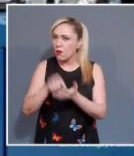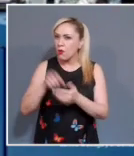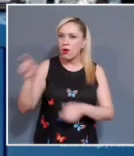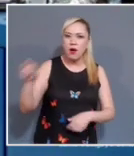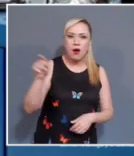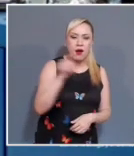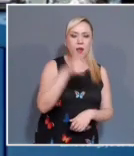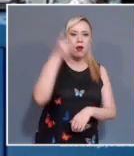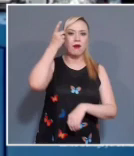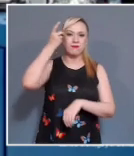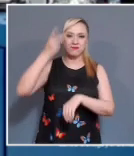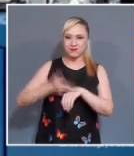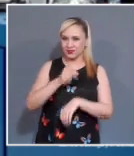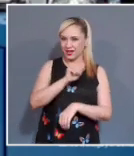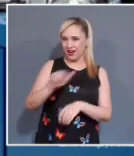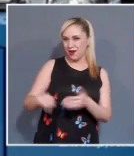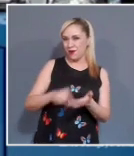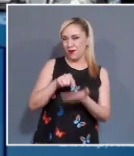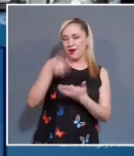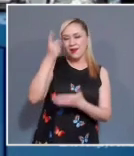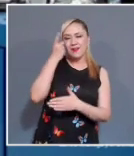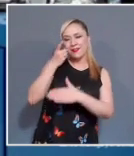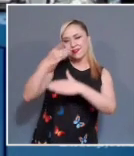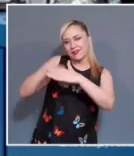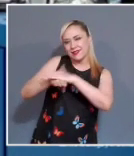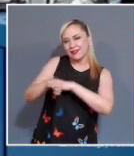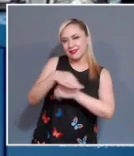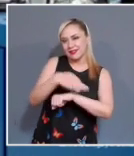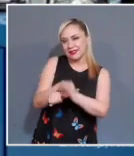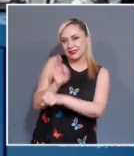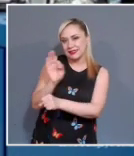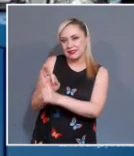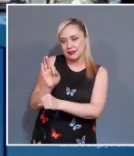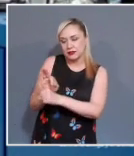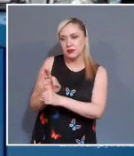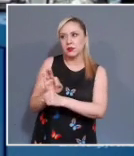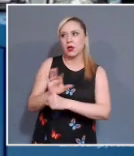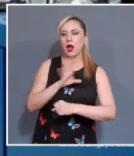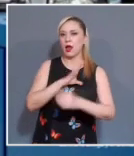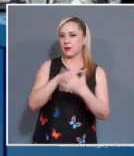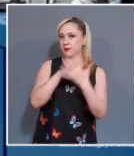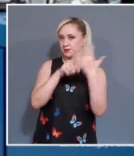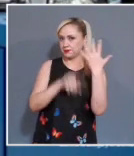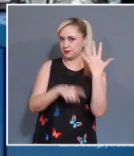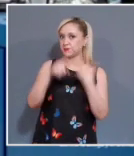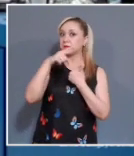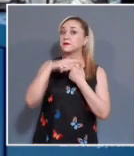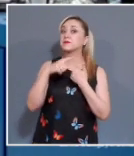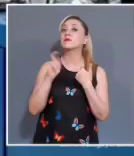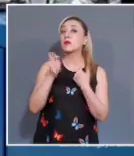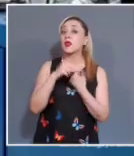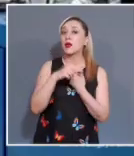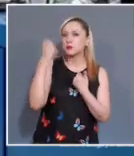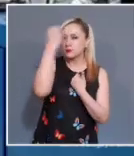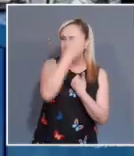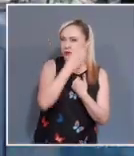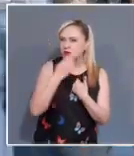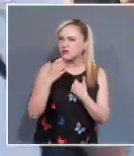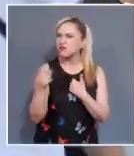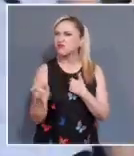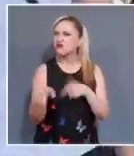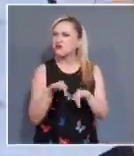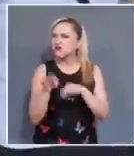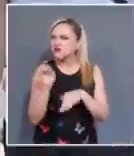estos espacios. Y lo primero que hicimos fueron 5 componentes. El primero fue un diagnóstico. ¿Cómo es que están trabajando? ¿Cuáles son las capacidades que